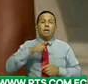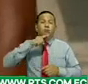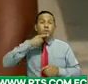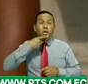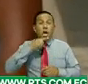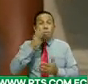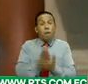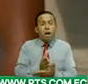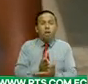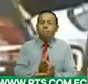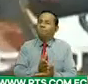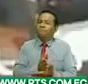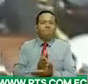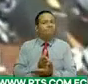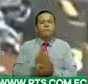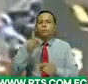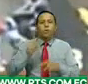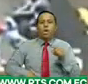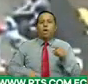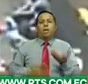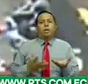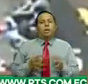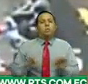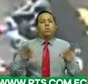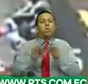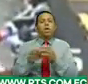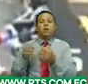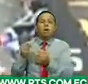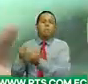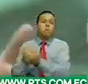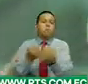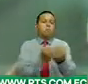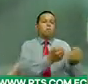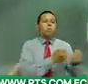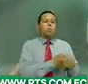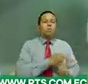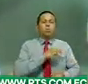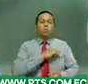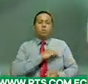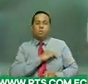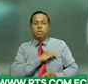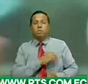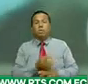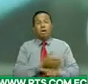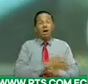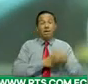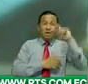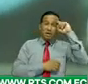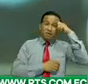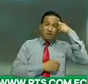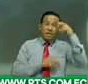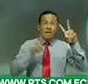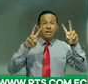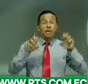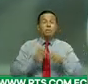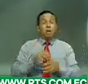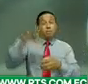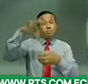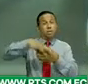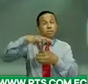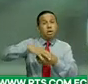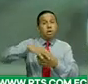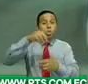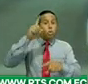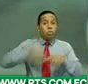lo que corresponde apoyar a los gobiernos autónomos descentralizados. Como fue el tema de las elecciones, el feriado tampoco se puede suspender porque